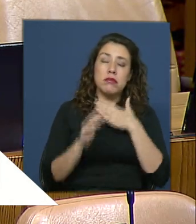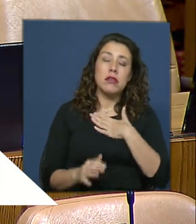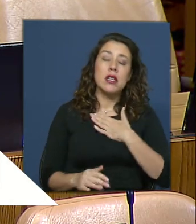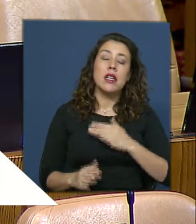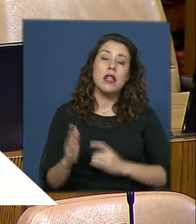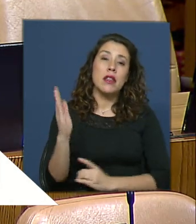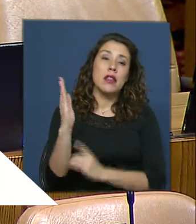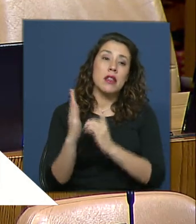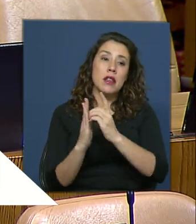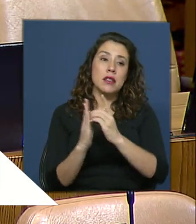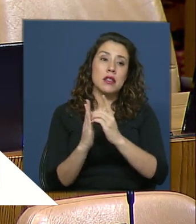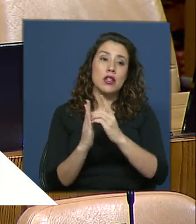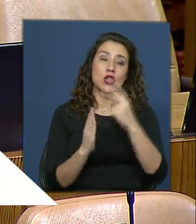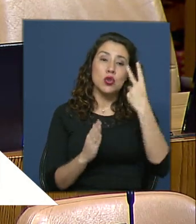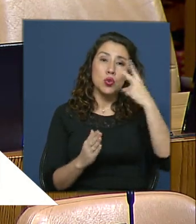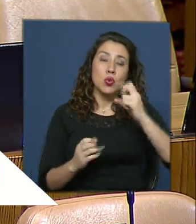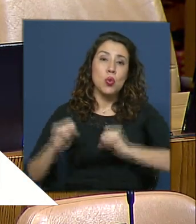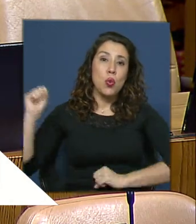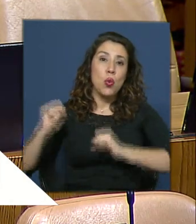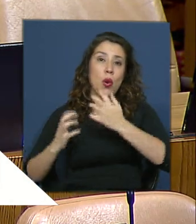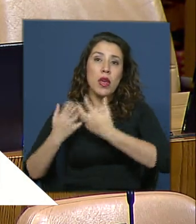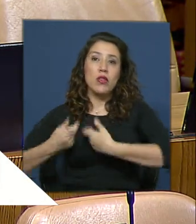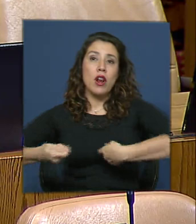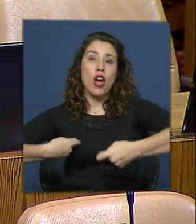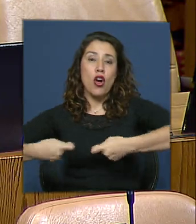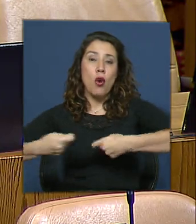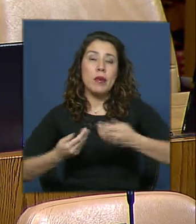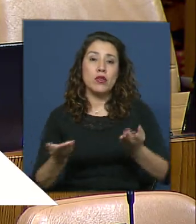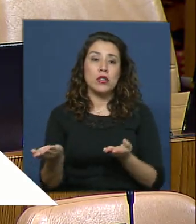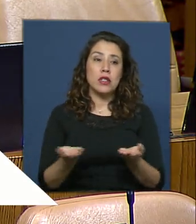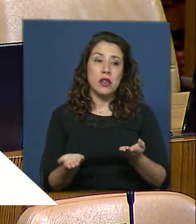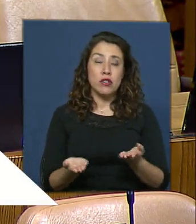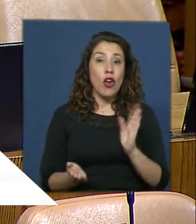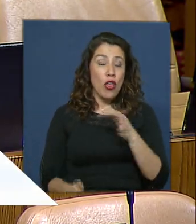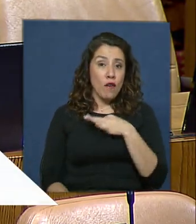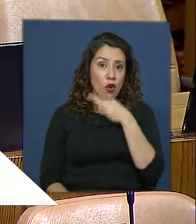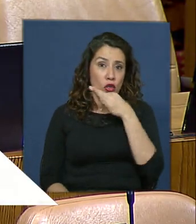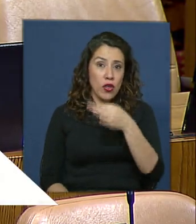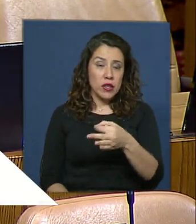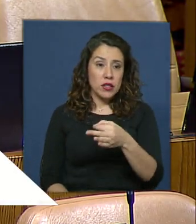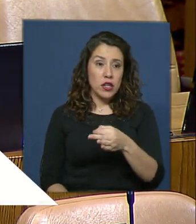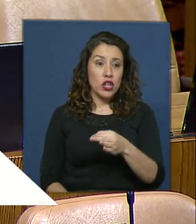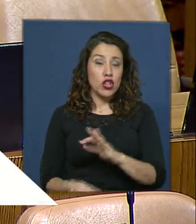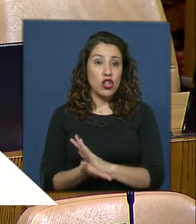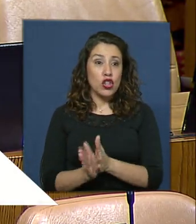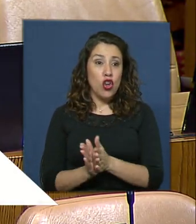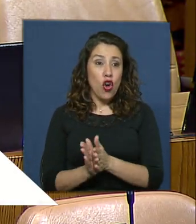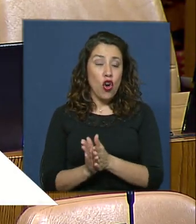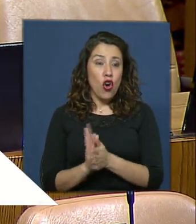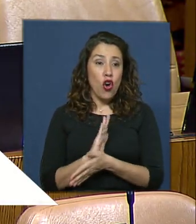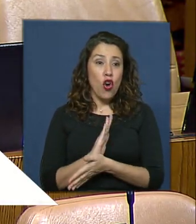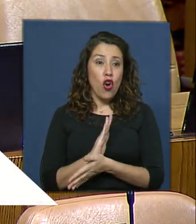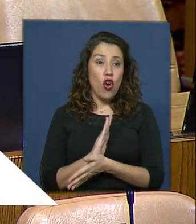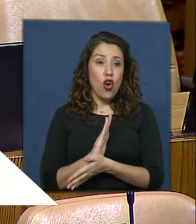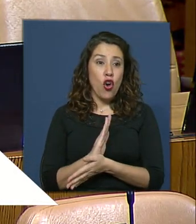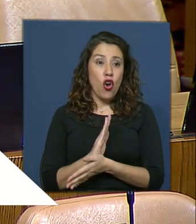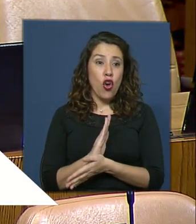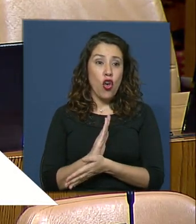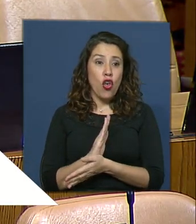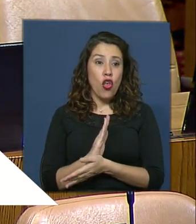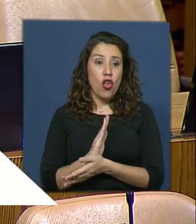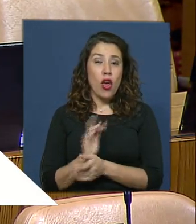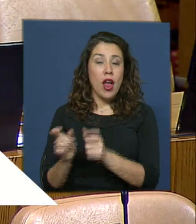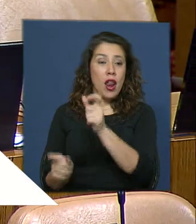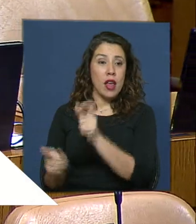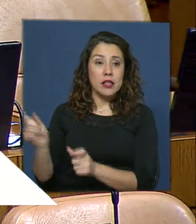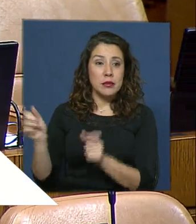seguir desarrollando su industria, comercio y servicios. Cabe recalcar que todos, absolutamente todos, quienes